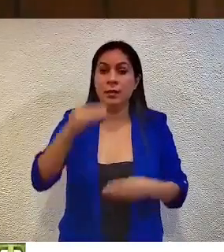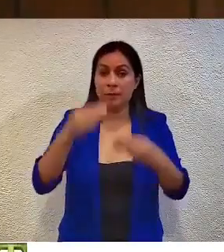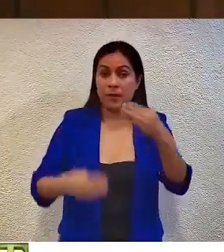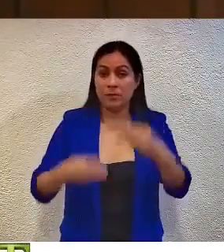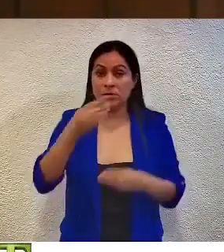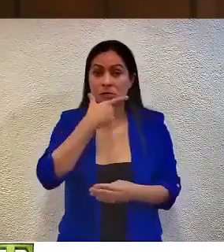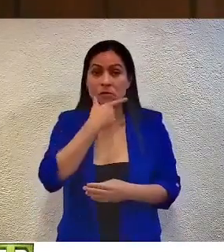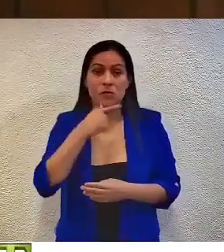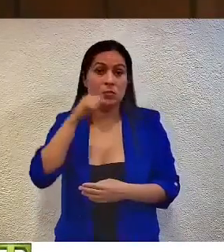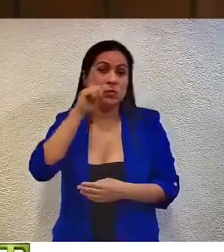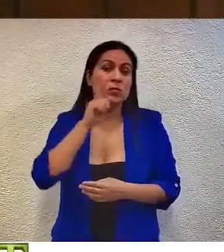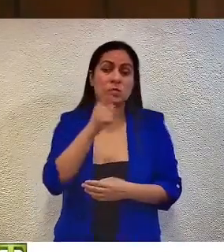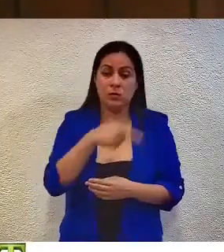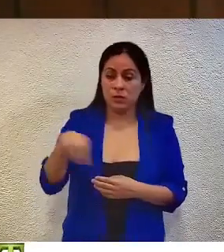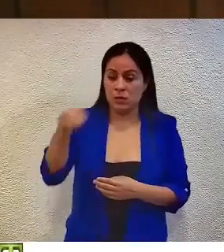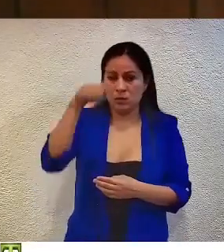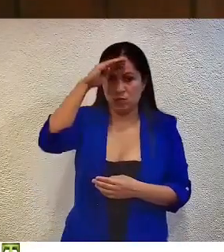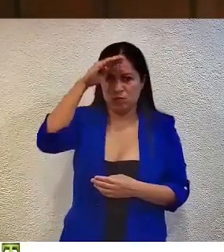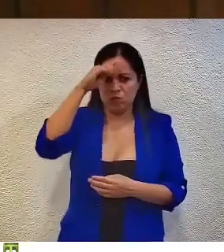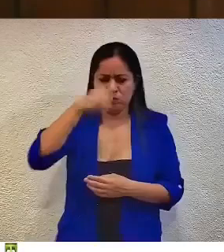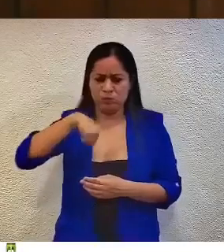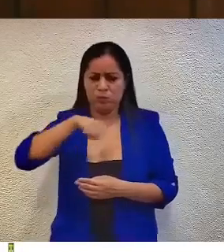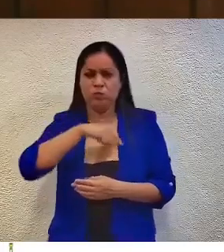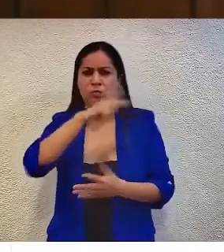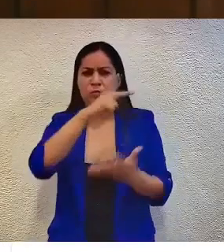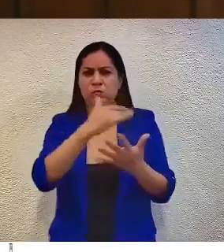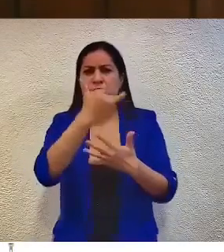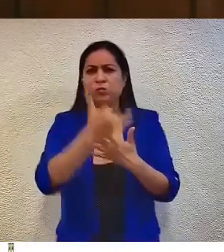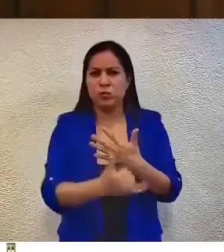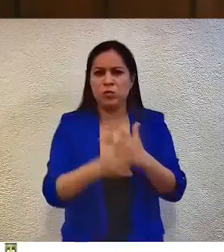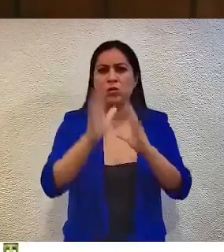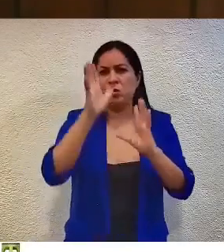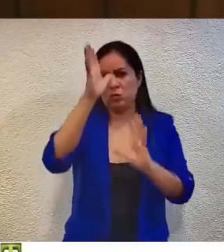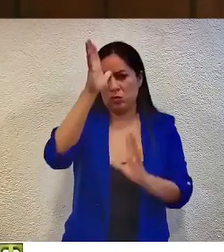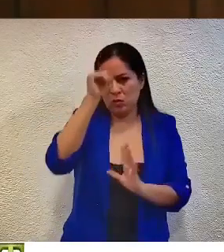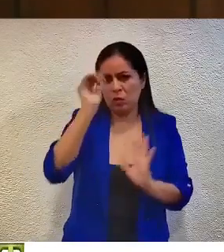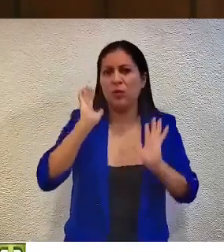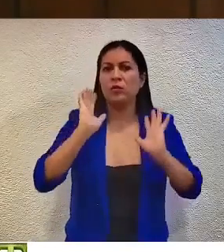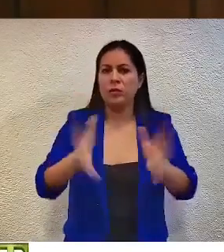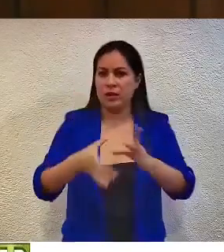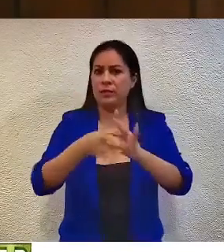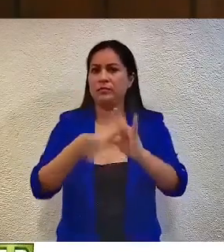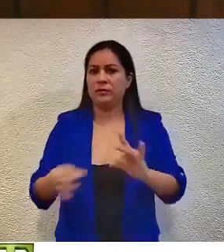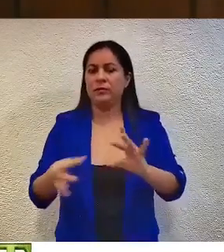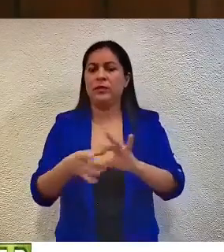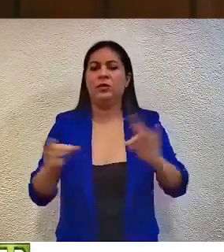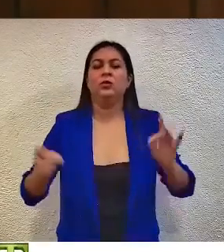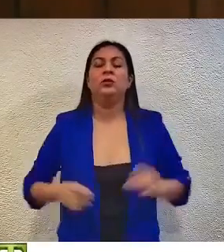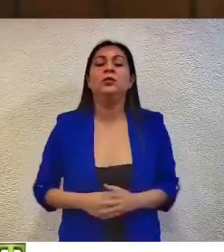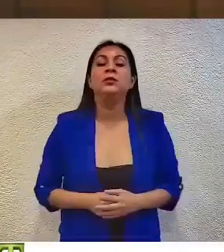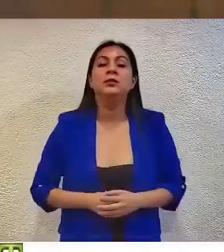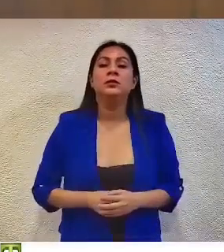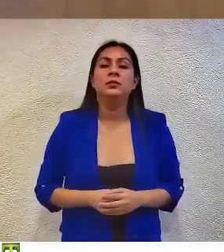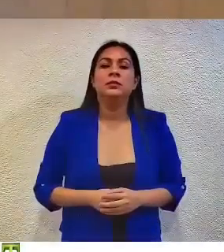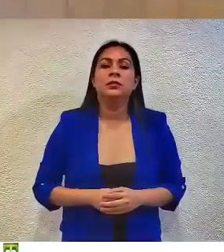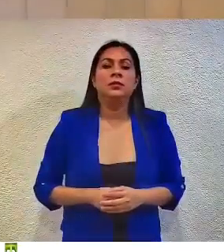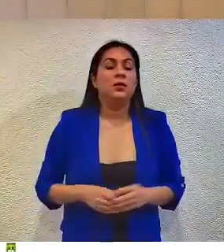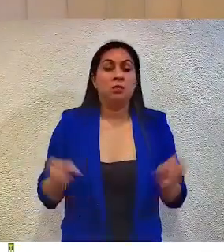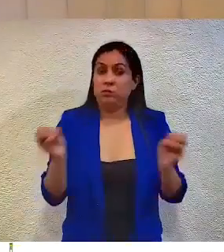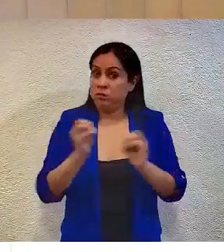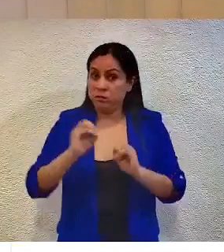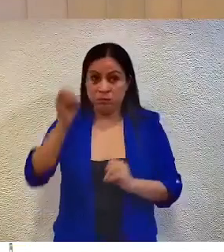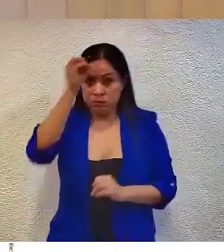Magistradas, magistrado, está en nuestra consideración el proyecto de acuerdo plenario del que se ha dado cuenta. No